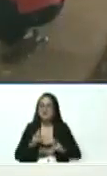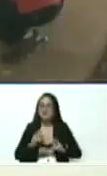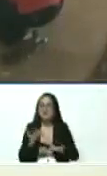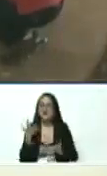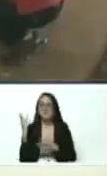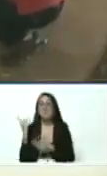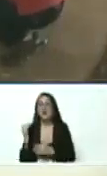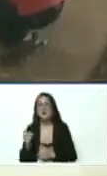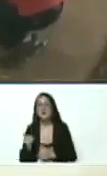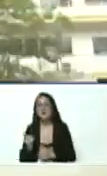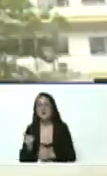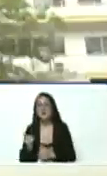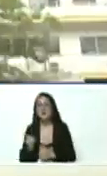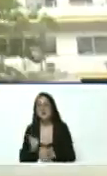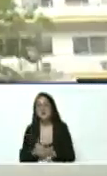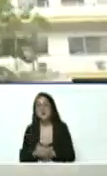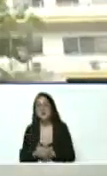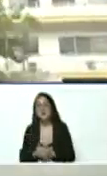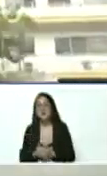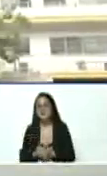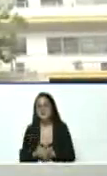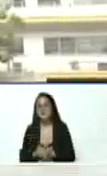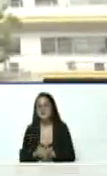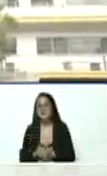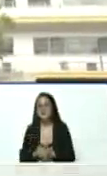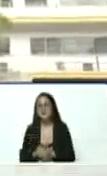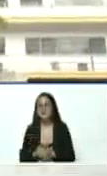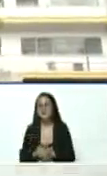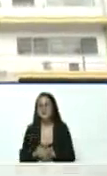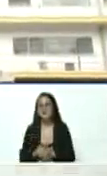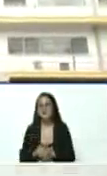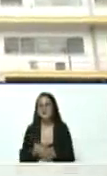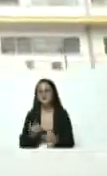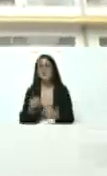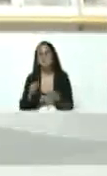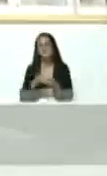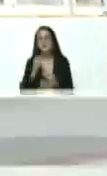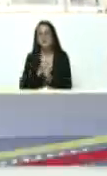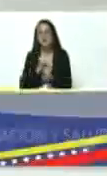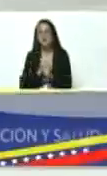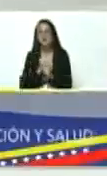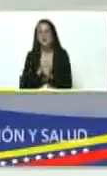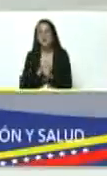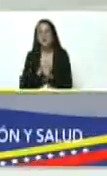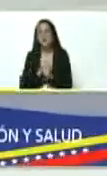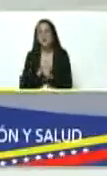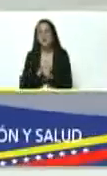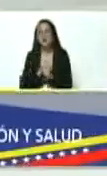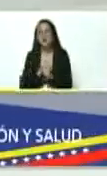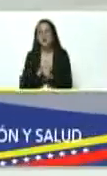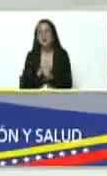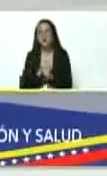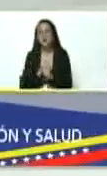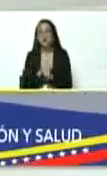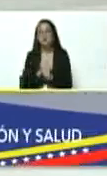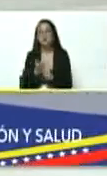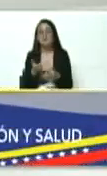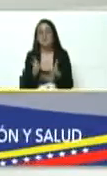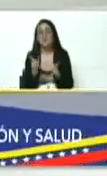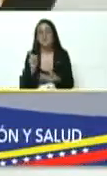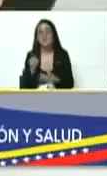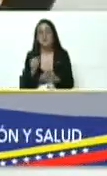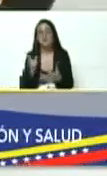esperanza. Y las brigadas comunitarias que usted ha instruido, además de hacer equipos de trabajo en el territorio, nos permiten